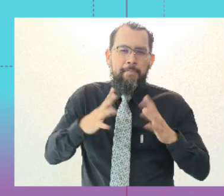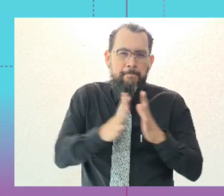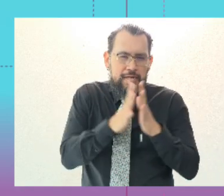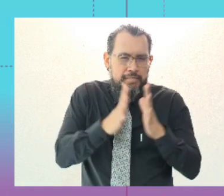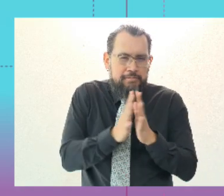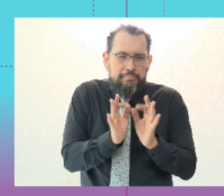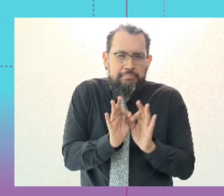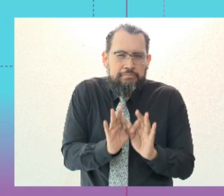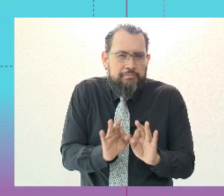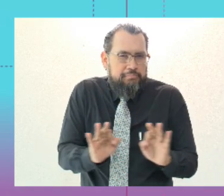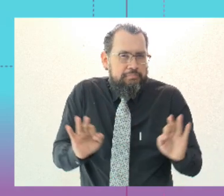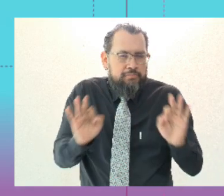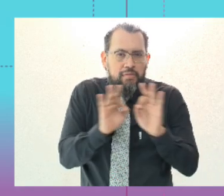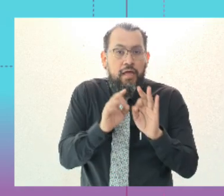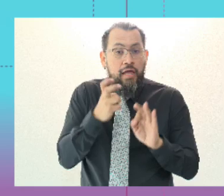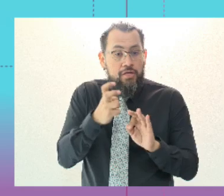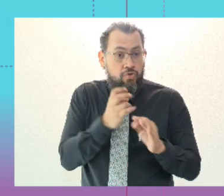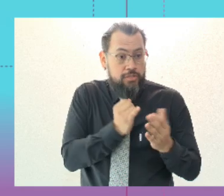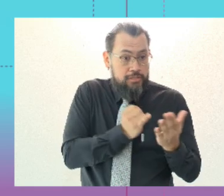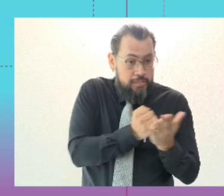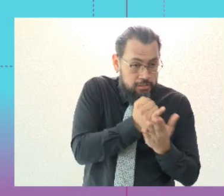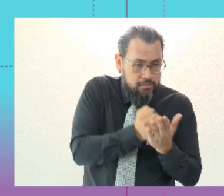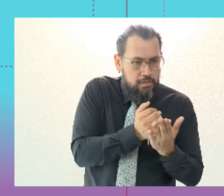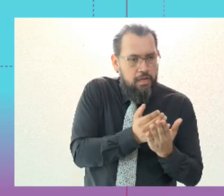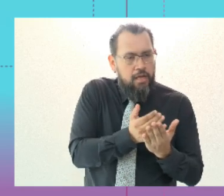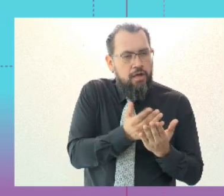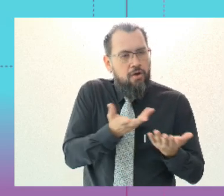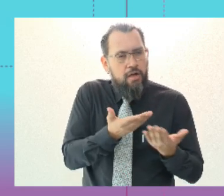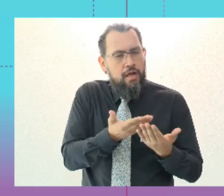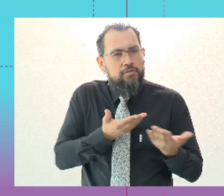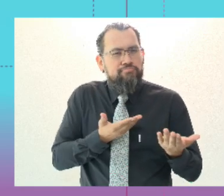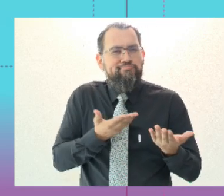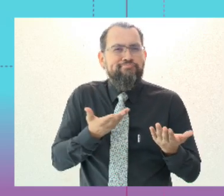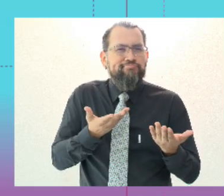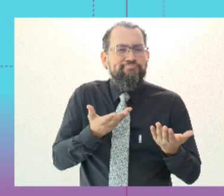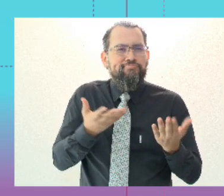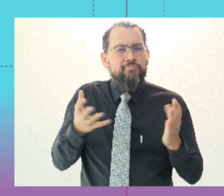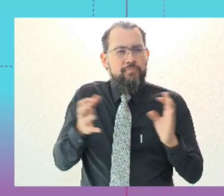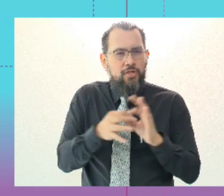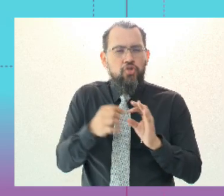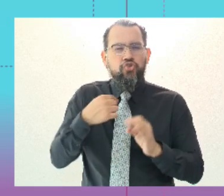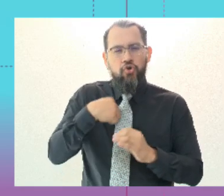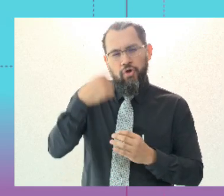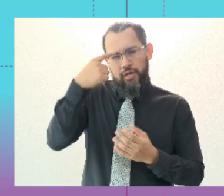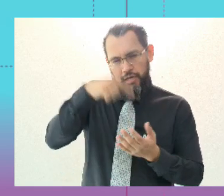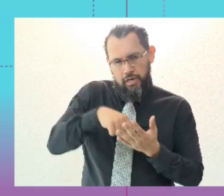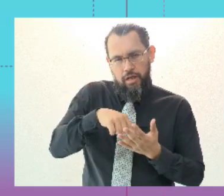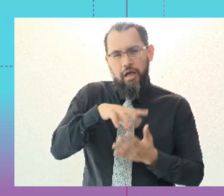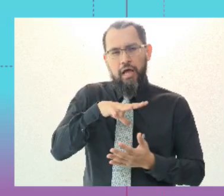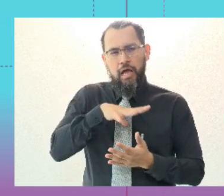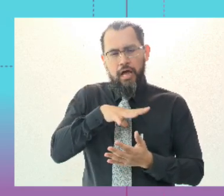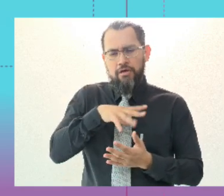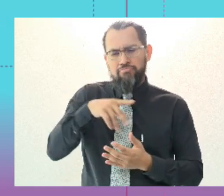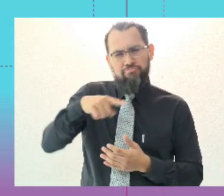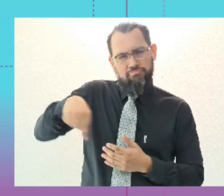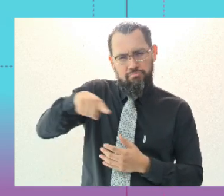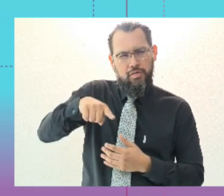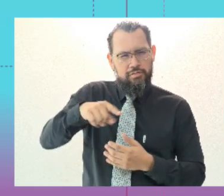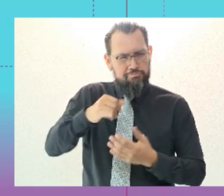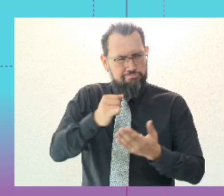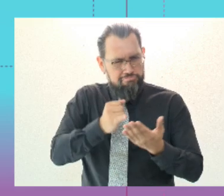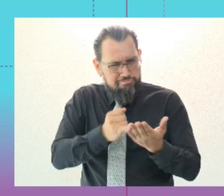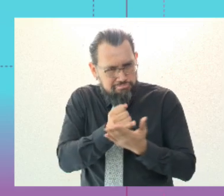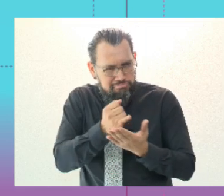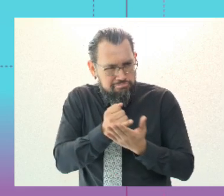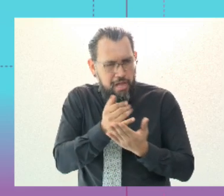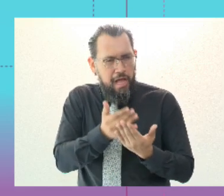vamos ligando el tema de la toma de decisiones. Yo creo que hay un costo de oportunidad en la toma de decisiones. Si